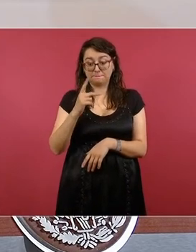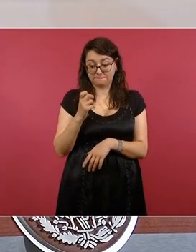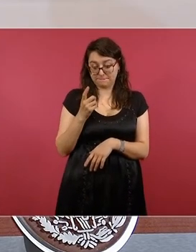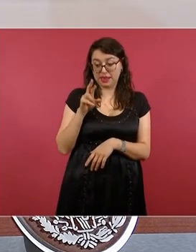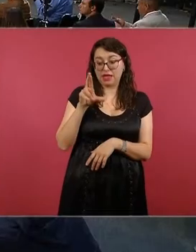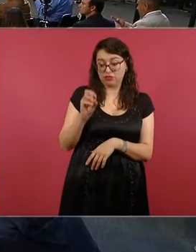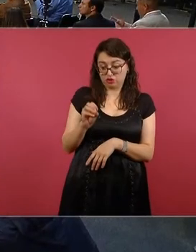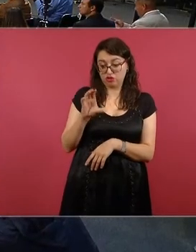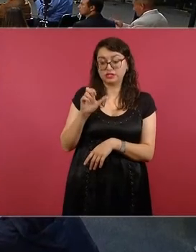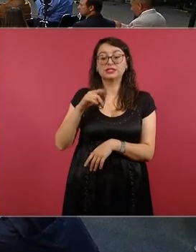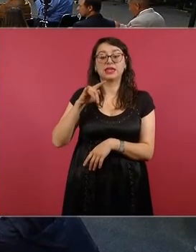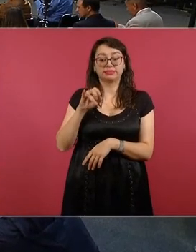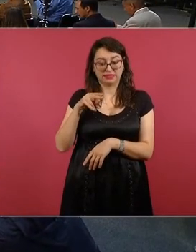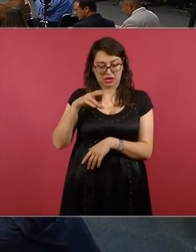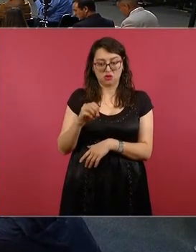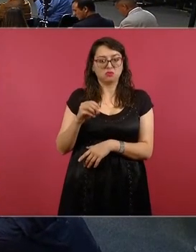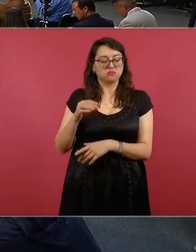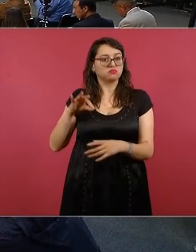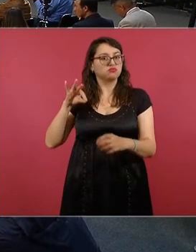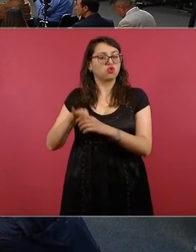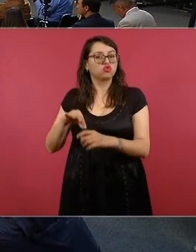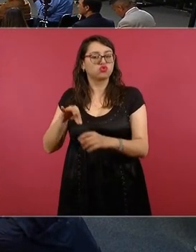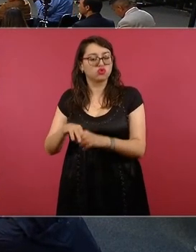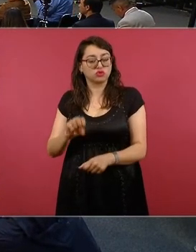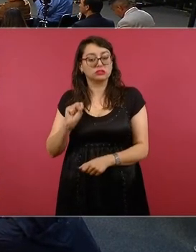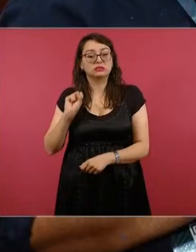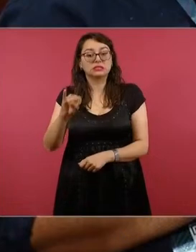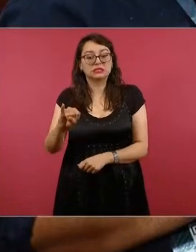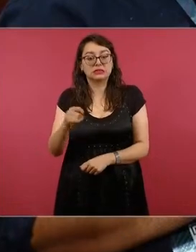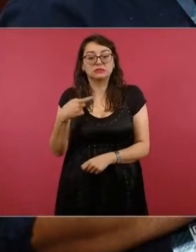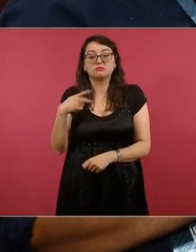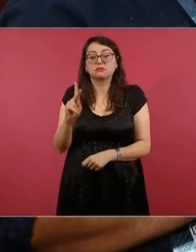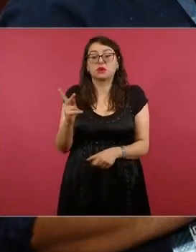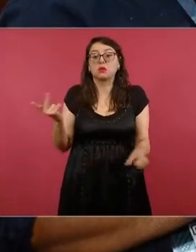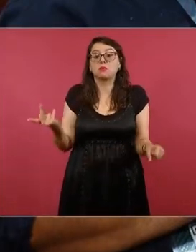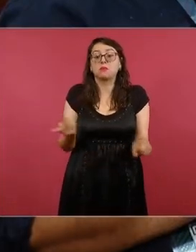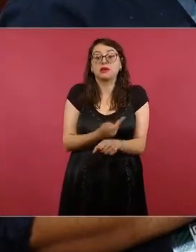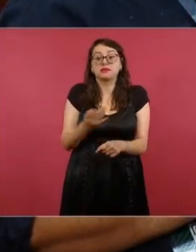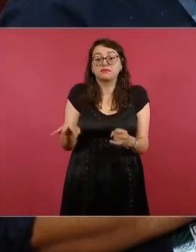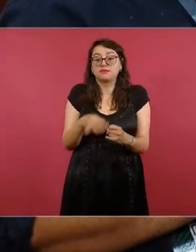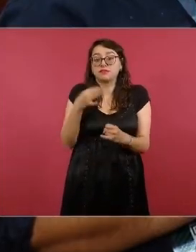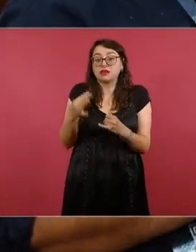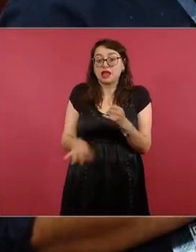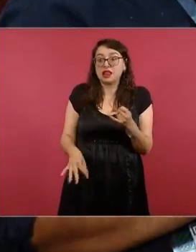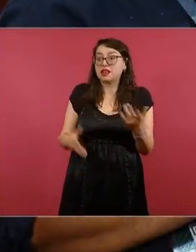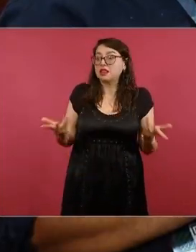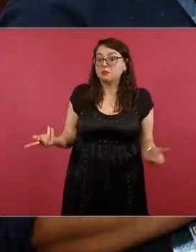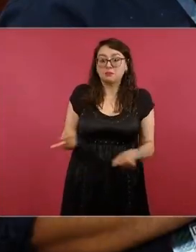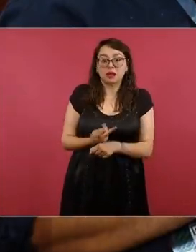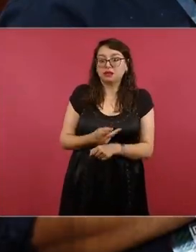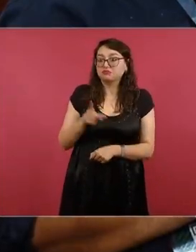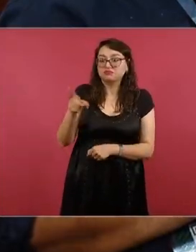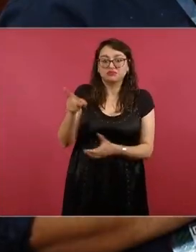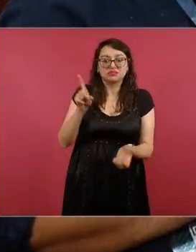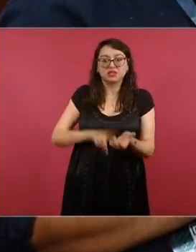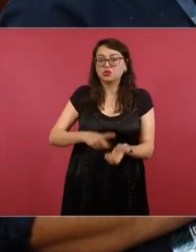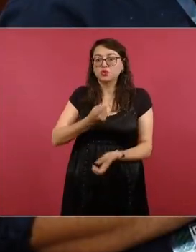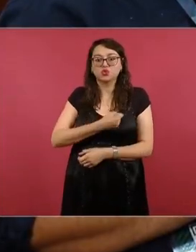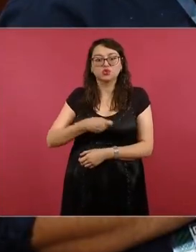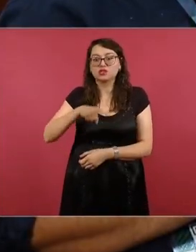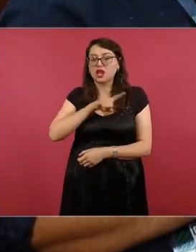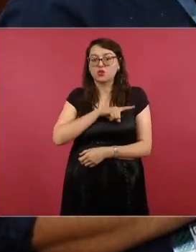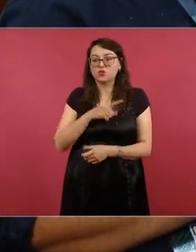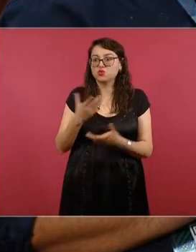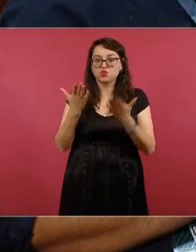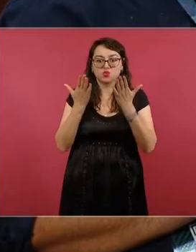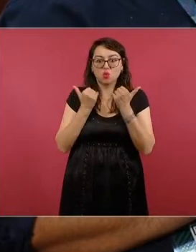bueno, están estas dos iniciativas, y es que al final del día se tiene que dar una certeza jurídica para que realmente se pueda implementar.